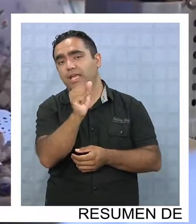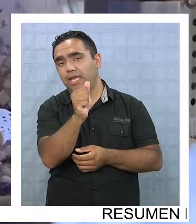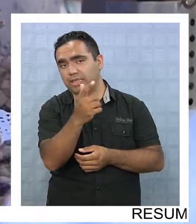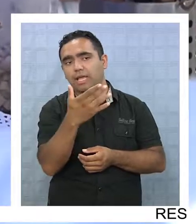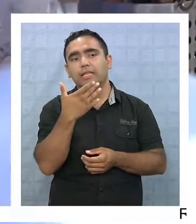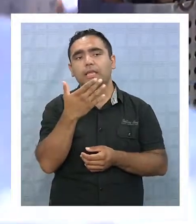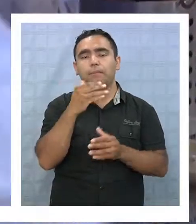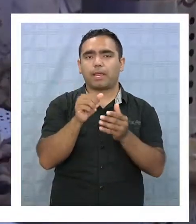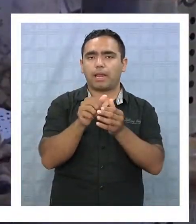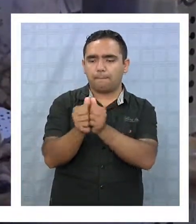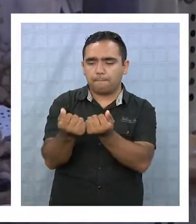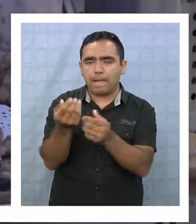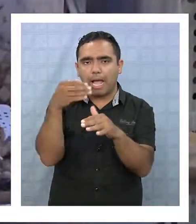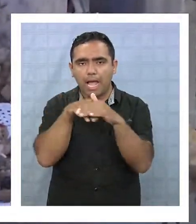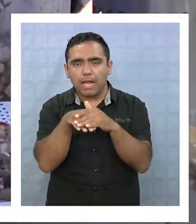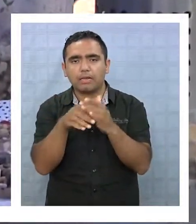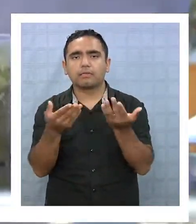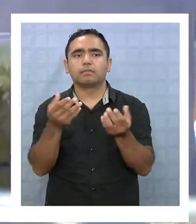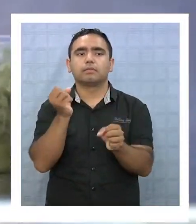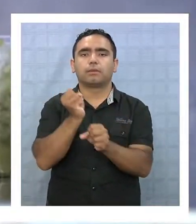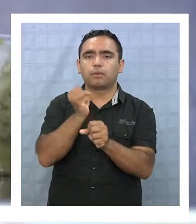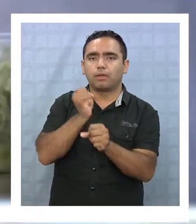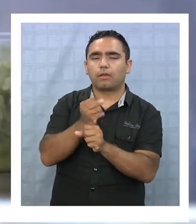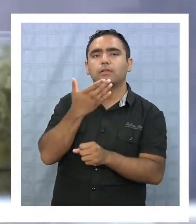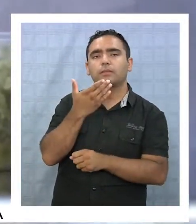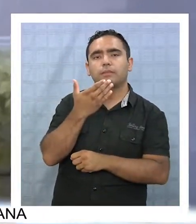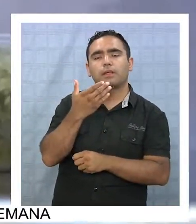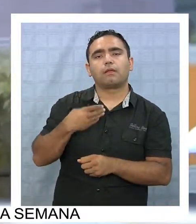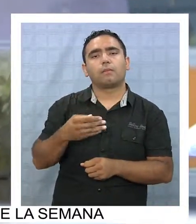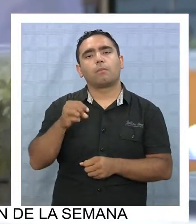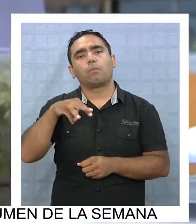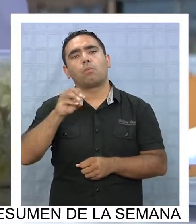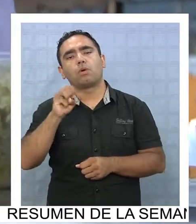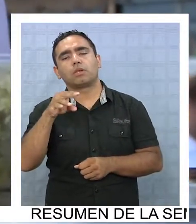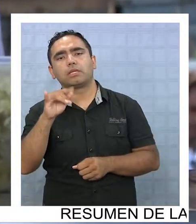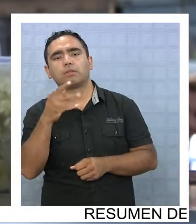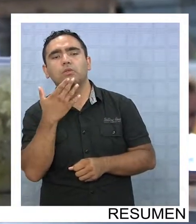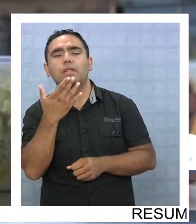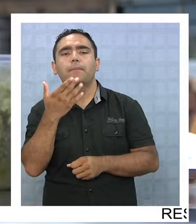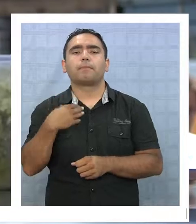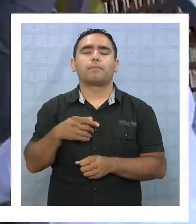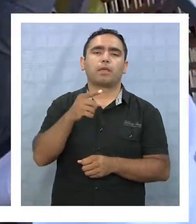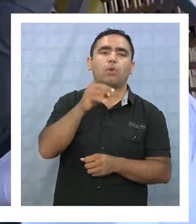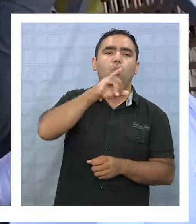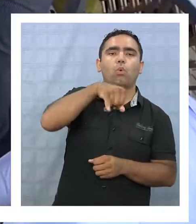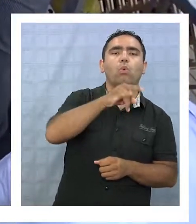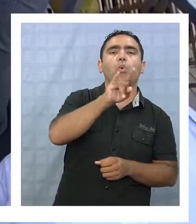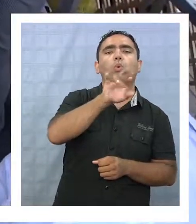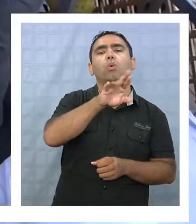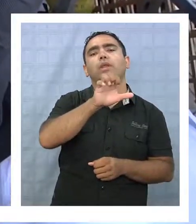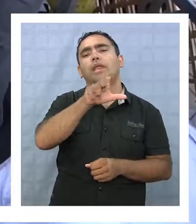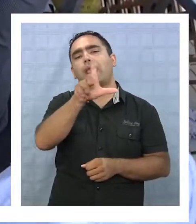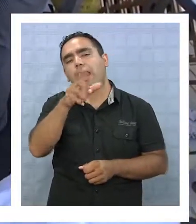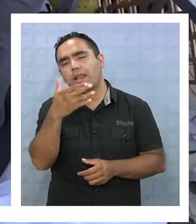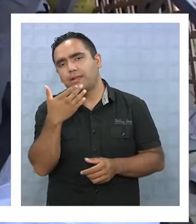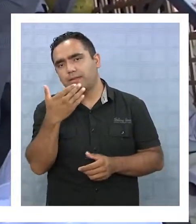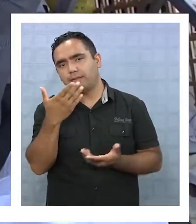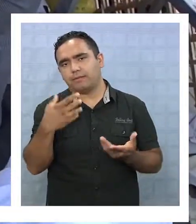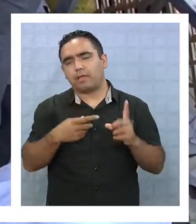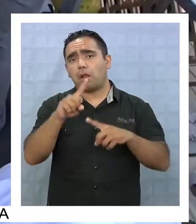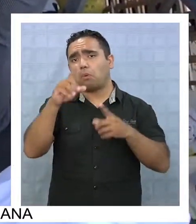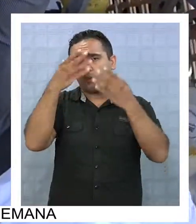también como un sándwich, estamos trabajando el bonito, también vamos a trabajar el jurel, voy a hacer una hamburguesa de jurel, que generalmente la gente lo